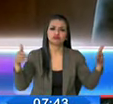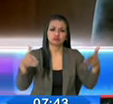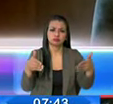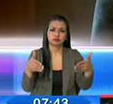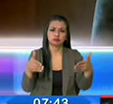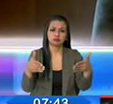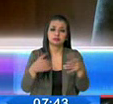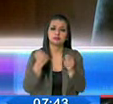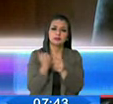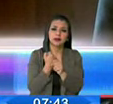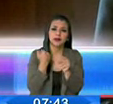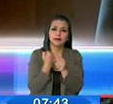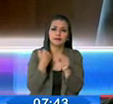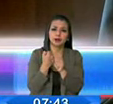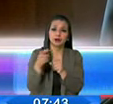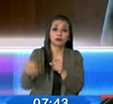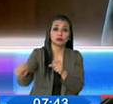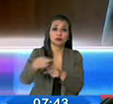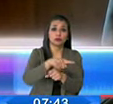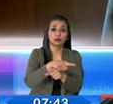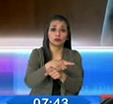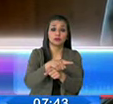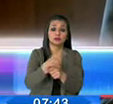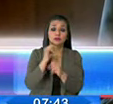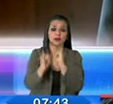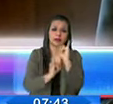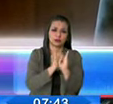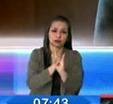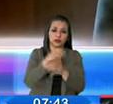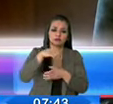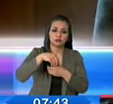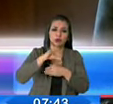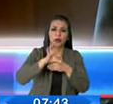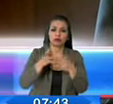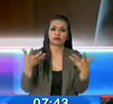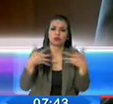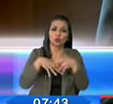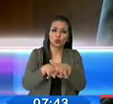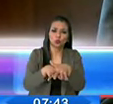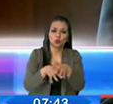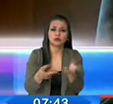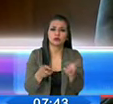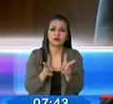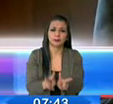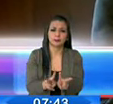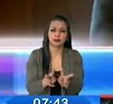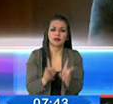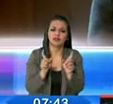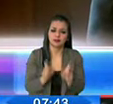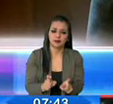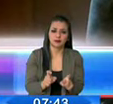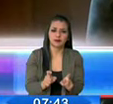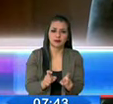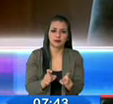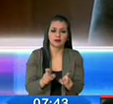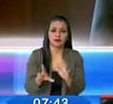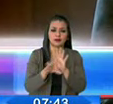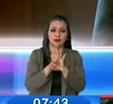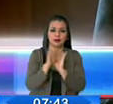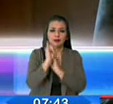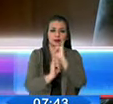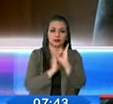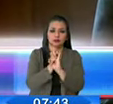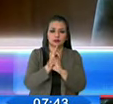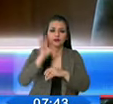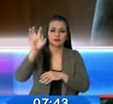para un trabajo articulado del sector externo, así como para la formulación e implementación de la política exterior